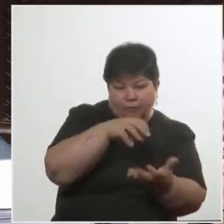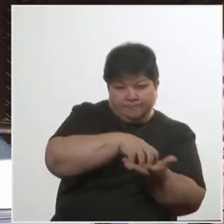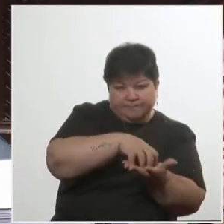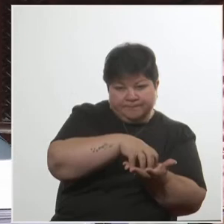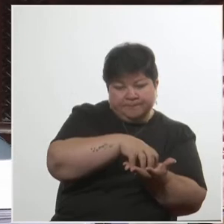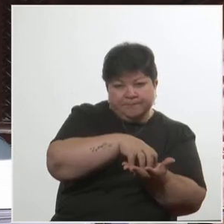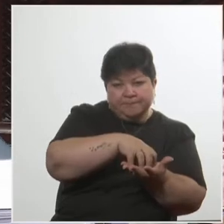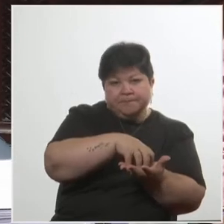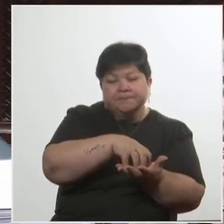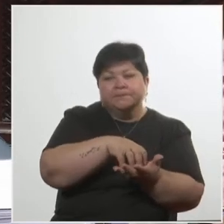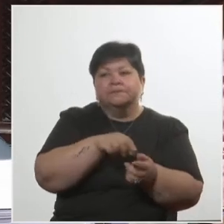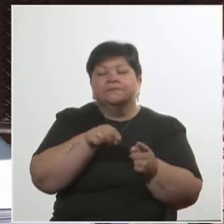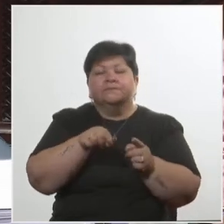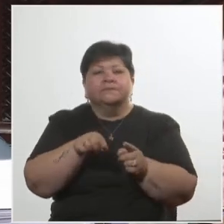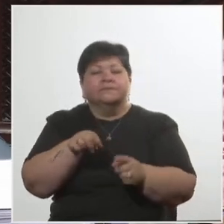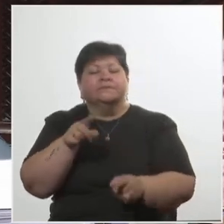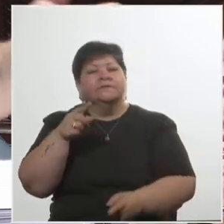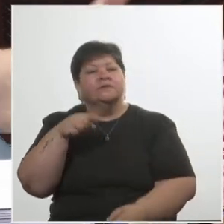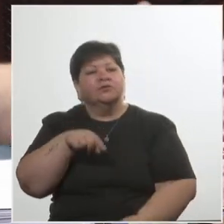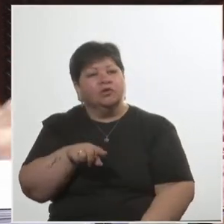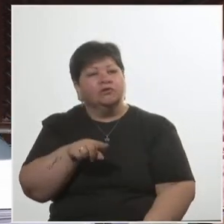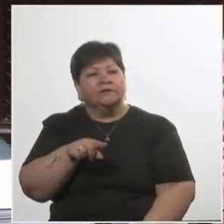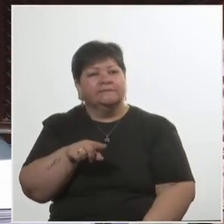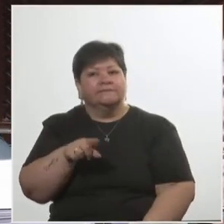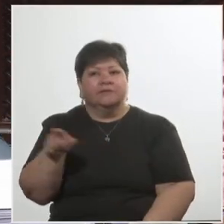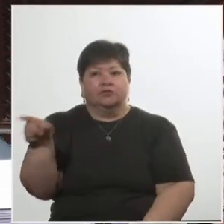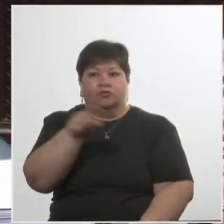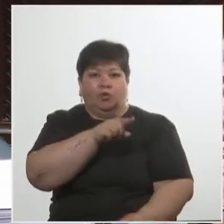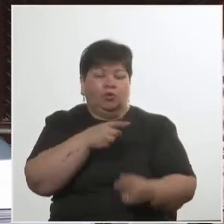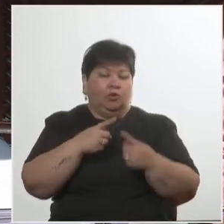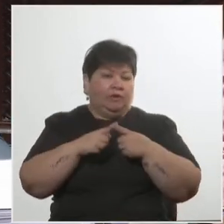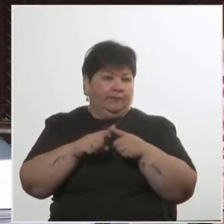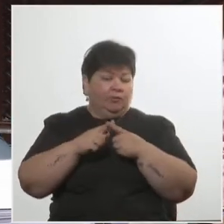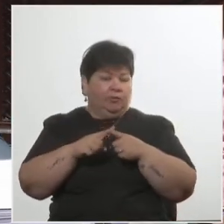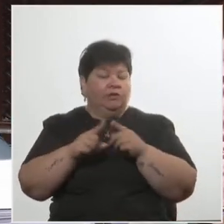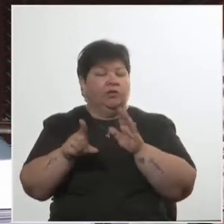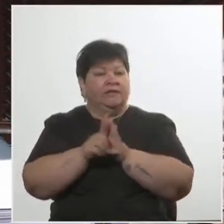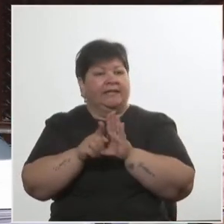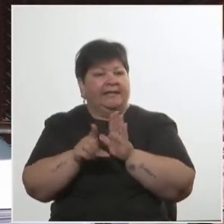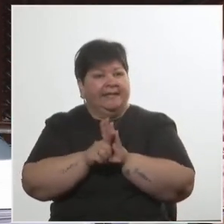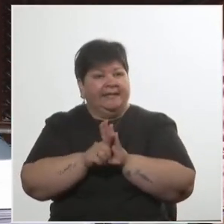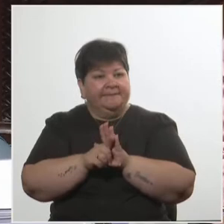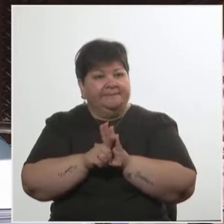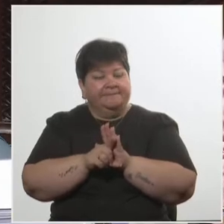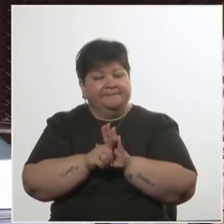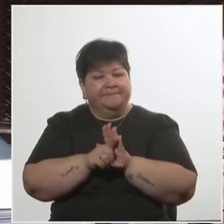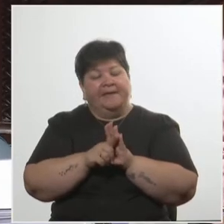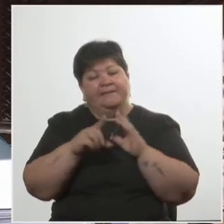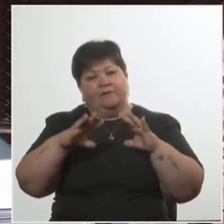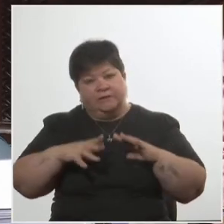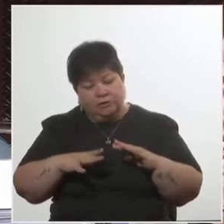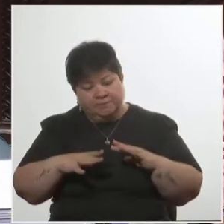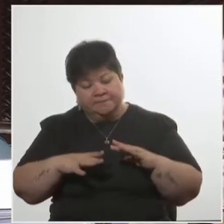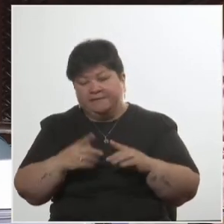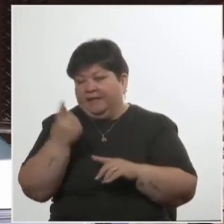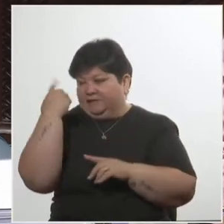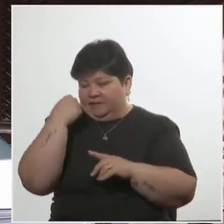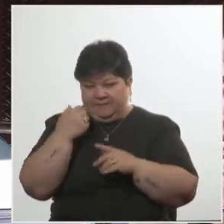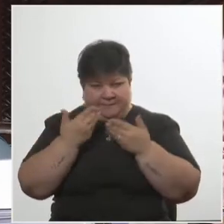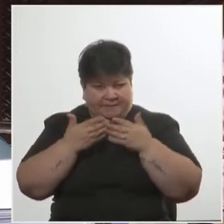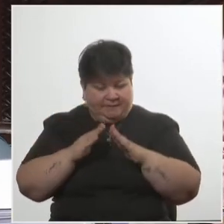es obvio es parte de lo que estamos discutiendo en el contexto de la ley que vamos a seguir tratando y que comenzamos ayer